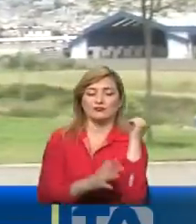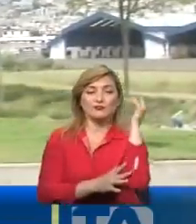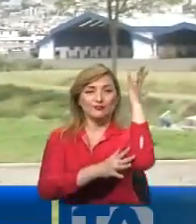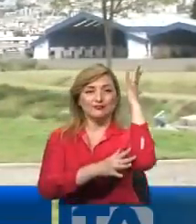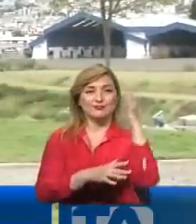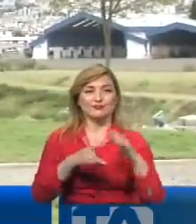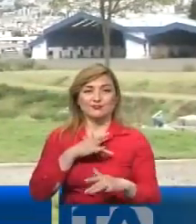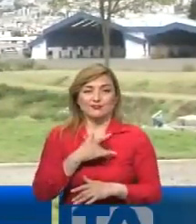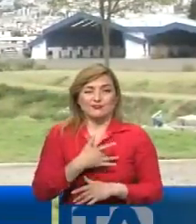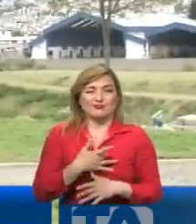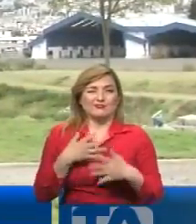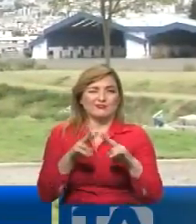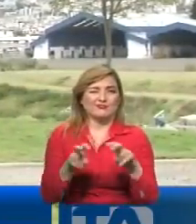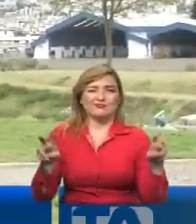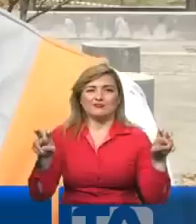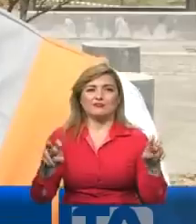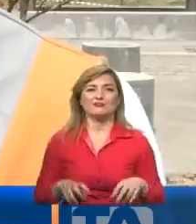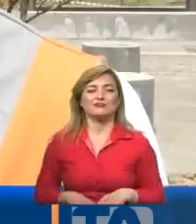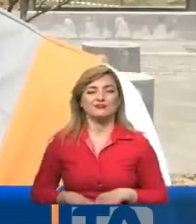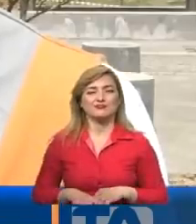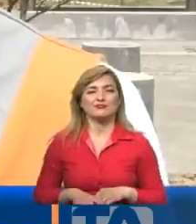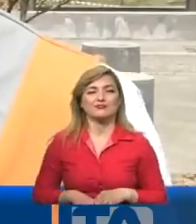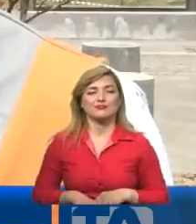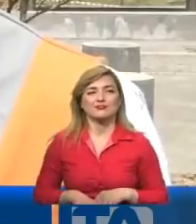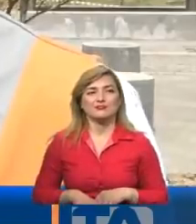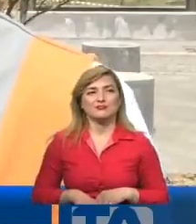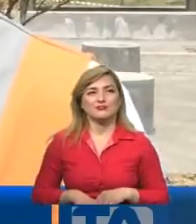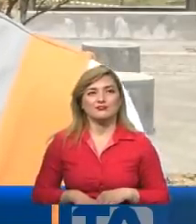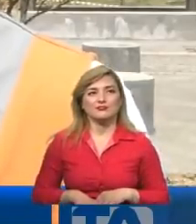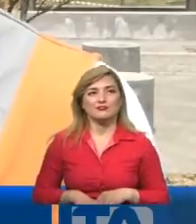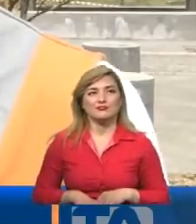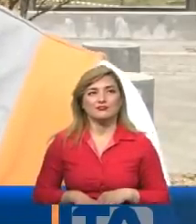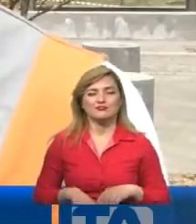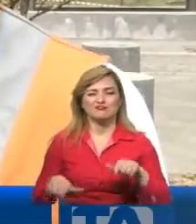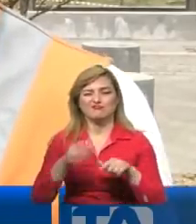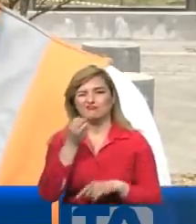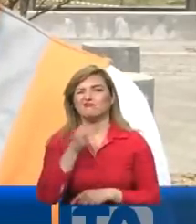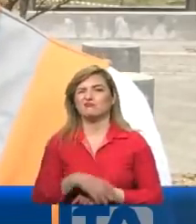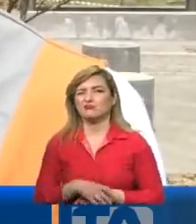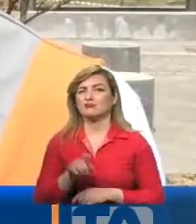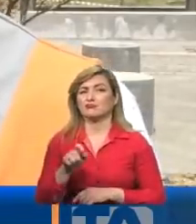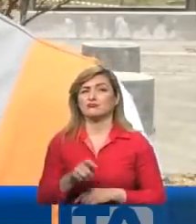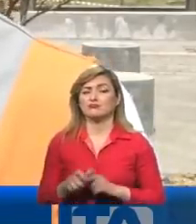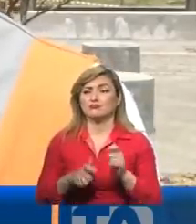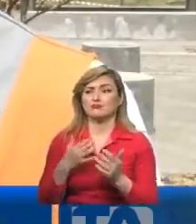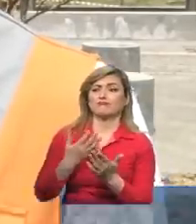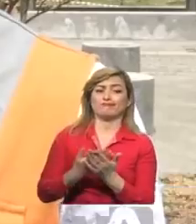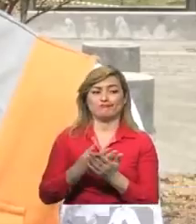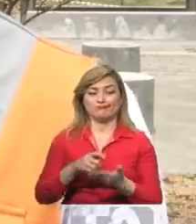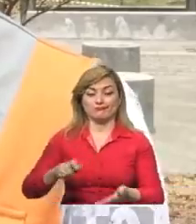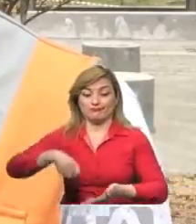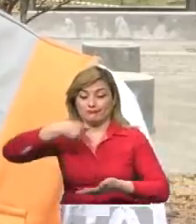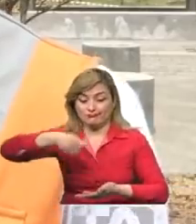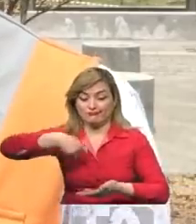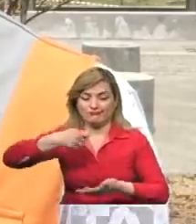para generar un espacio más natural y rústico. Pues sí, vimos que hay una necesidad de tener unos lugares en donde las personas que visitan el parque puedan